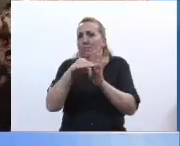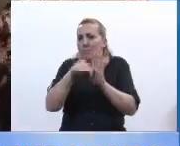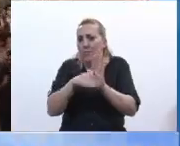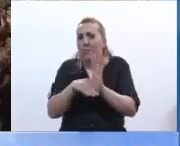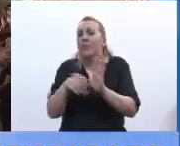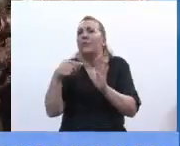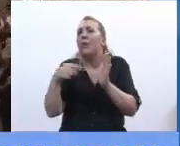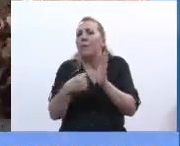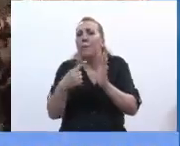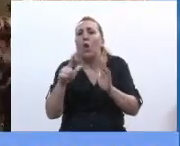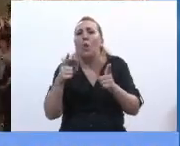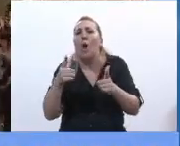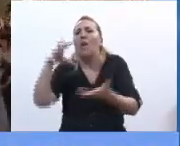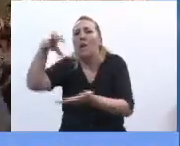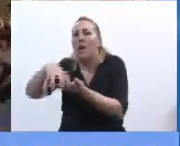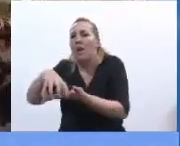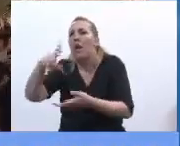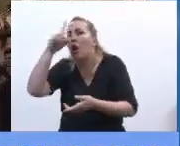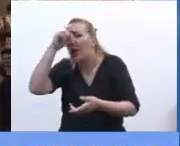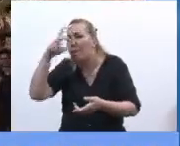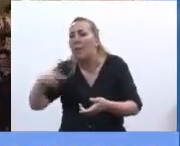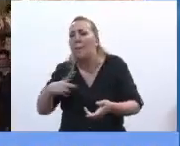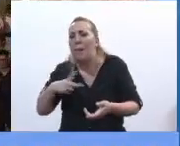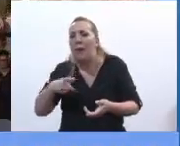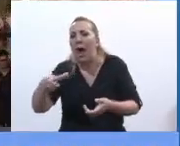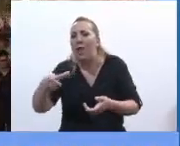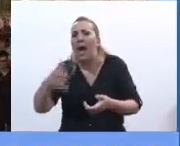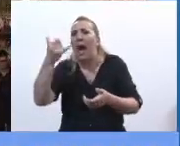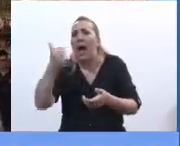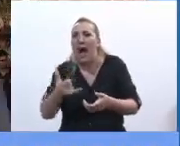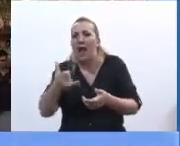prácticamente institución privada de salud que lleva adelante la ciencia